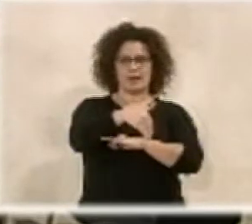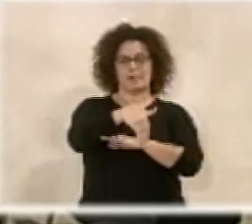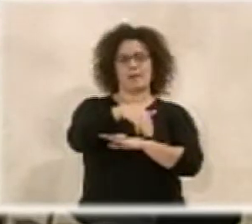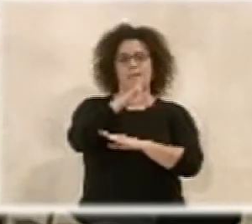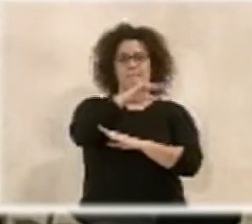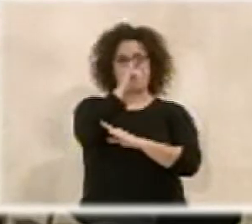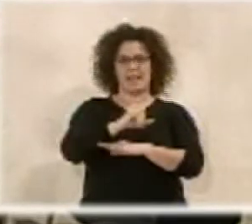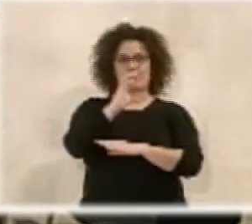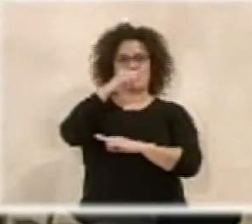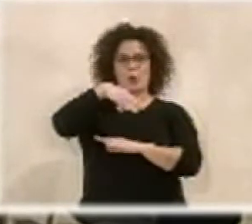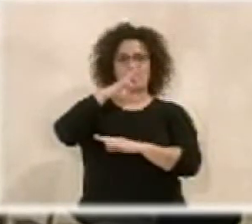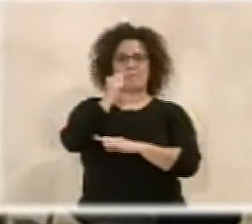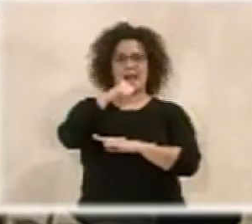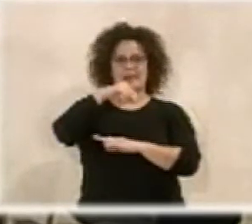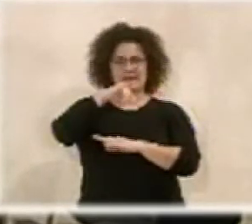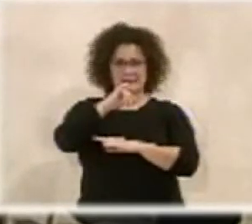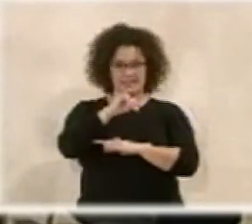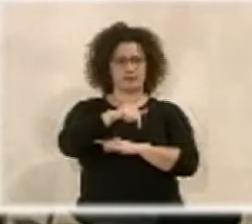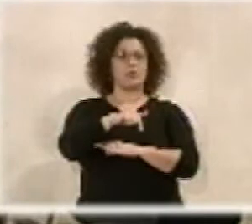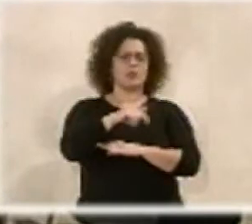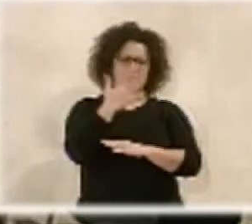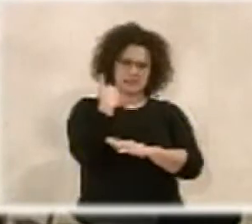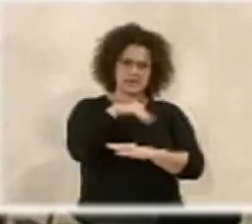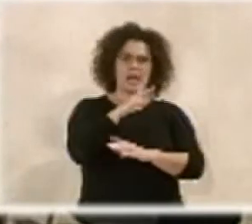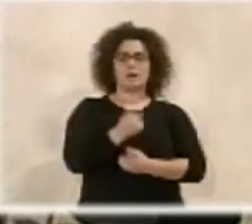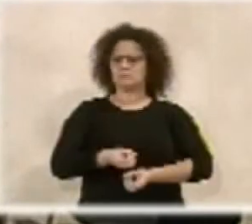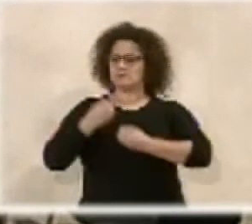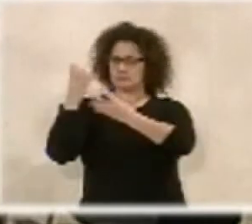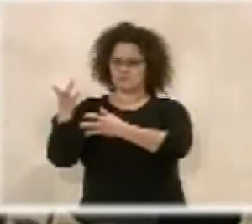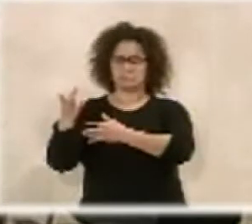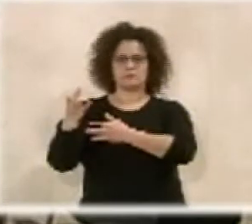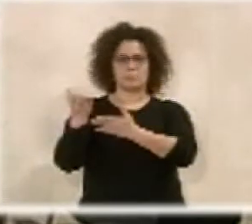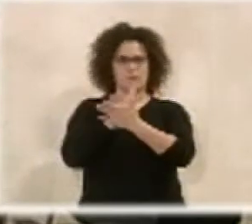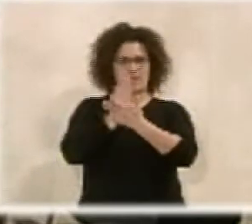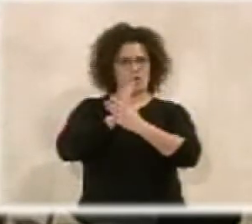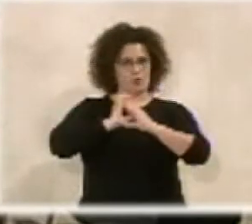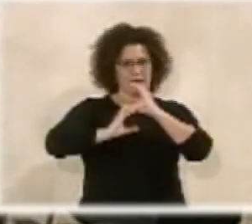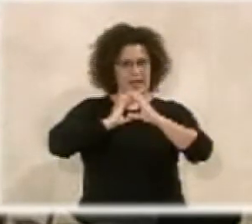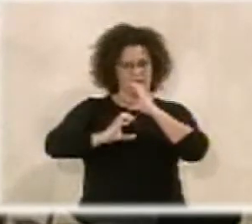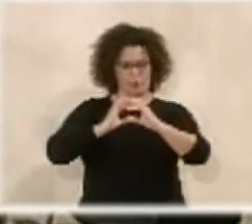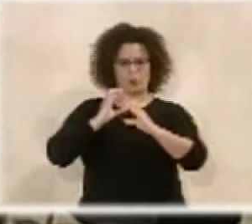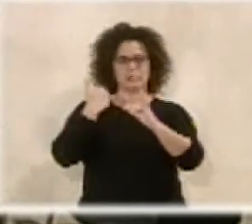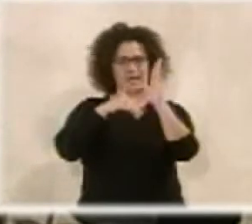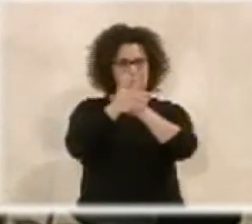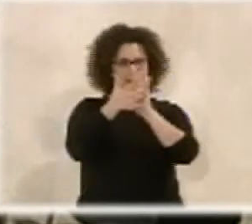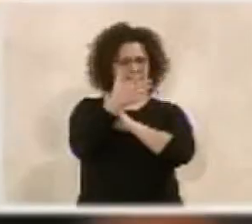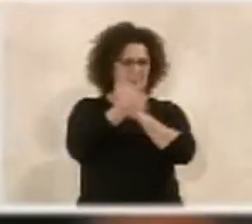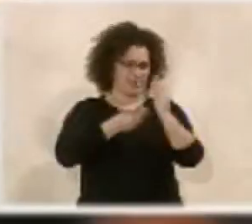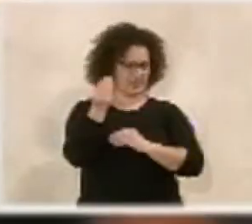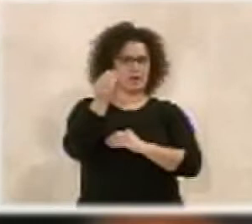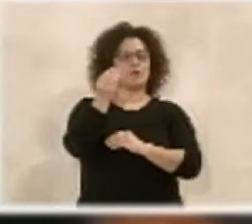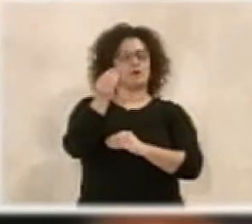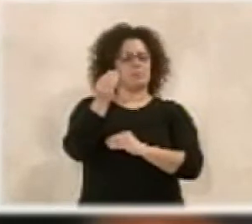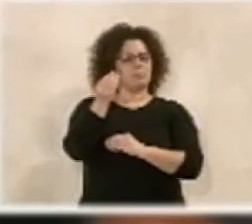Company. En ese sentido, yo creo que ya hemos dado debida cuenta a través de los medios de comunicación de lo que se estaba haciendo por allí, pero bueno, no